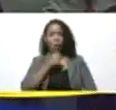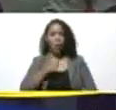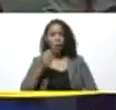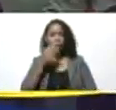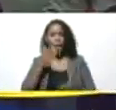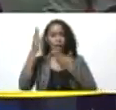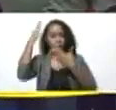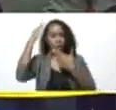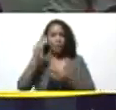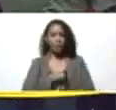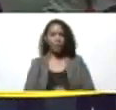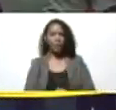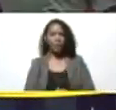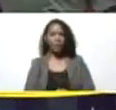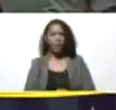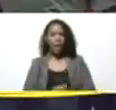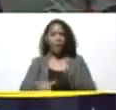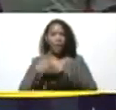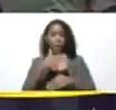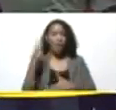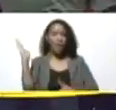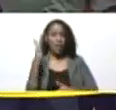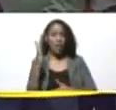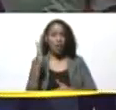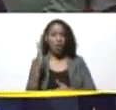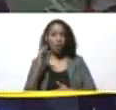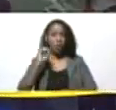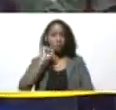Luego vino la cárcel